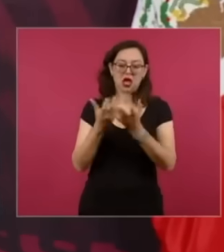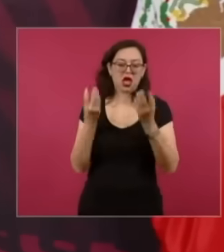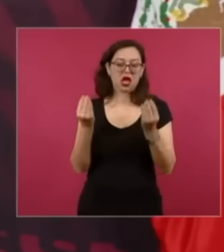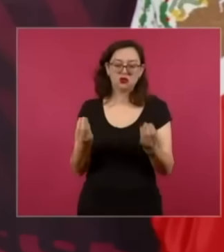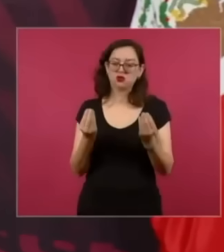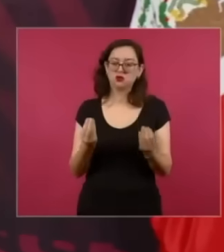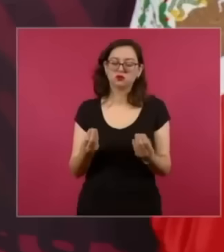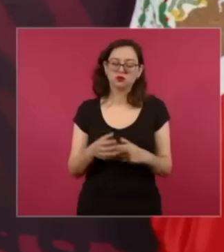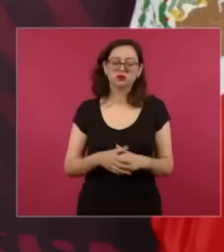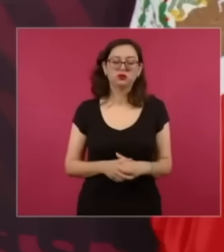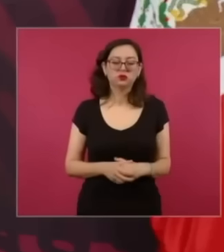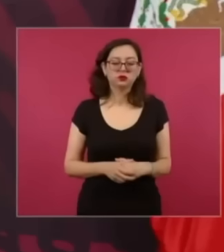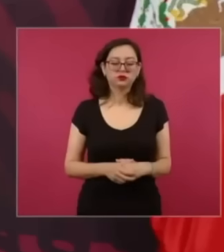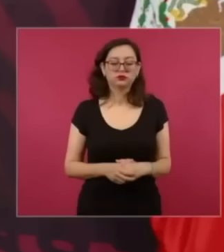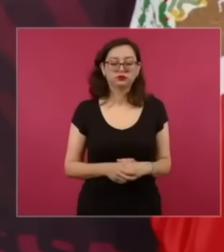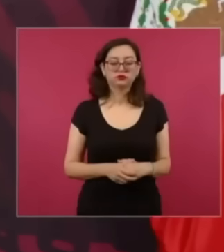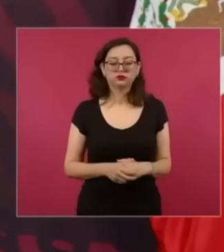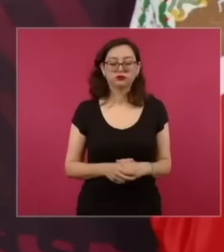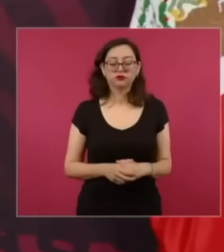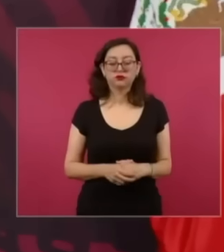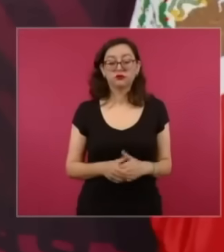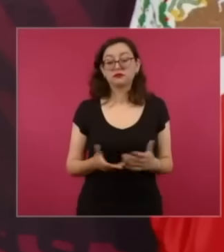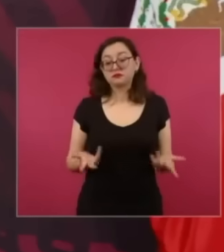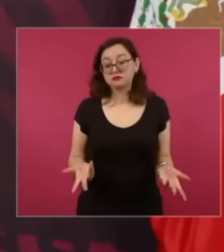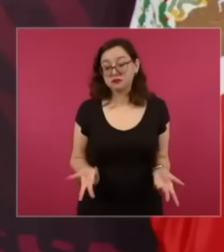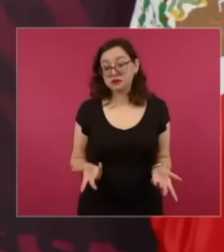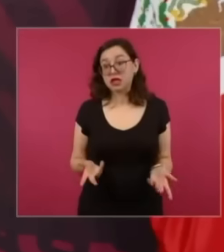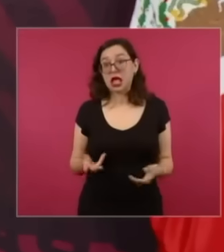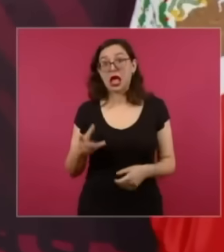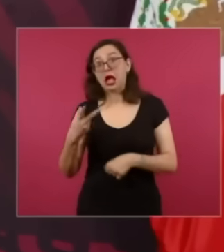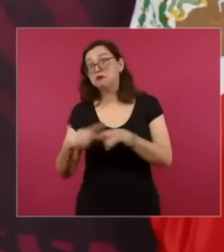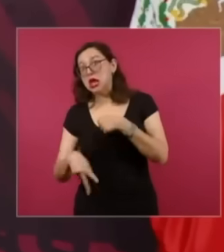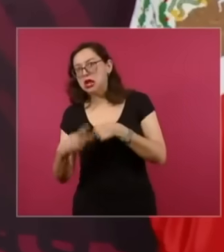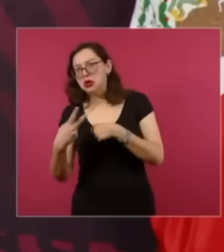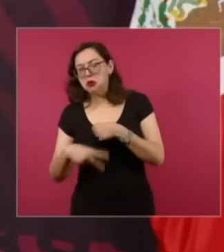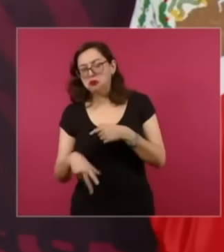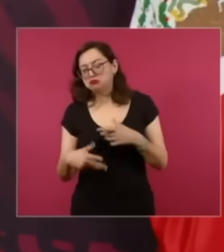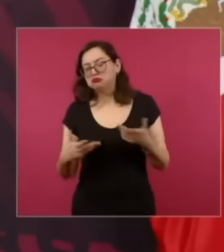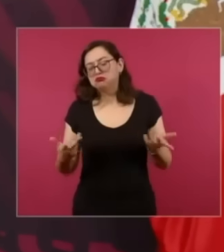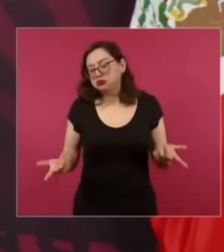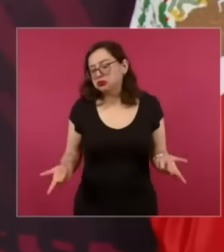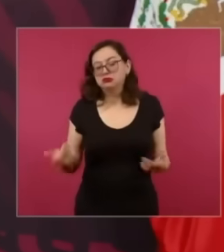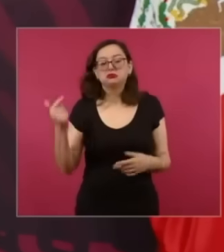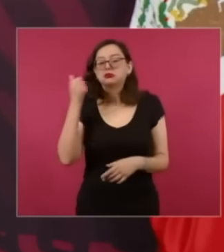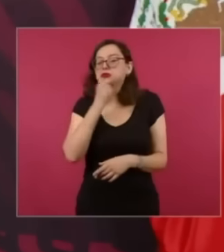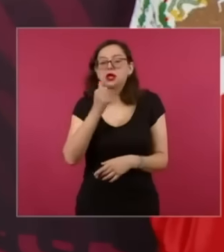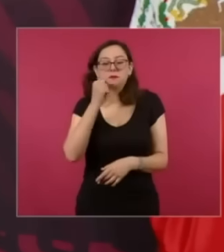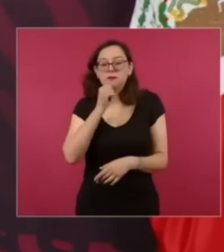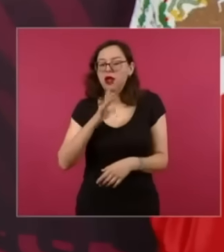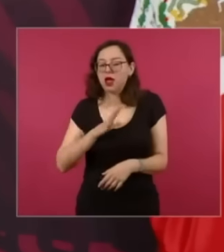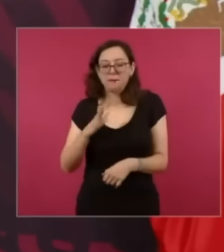elección se corren riesgos como en todo por